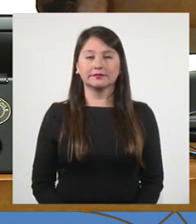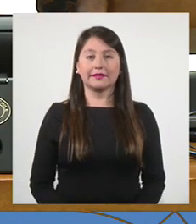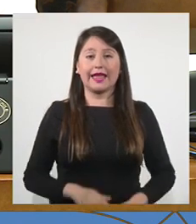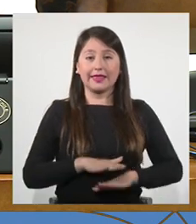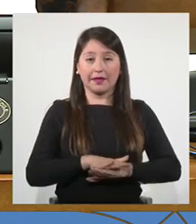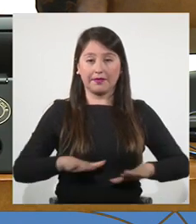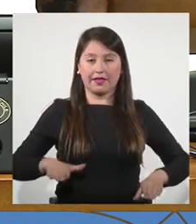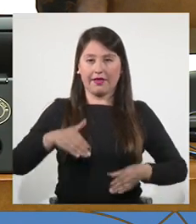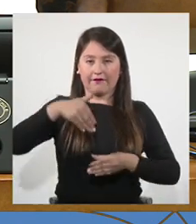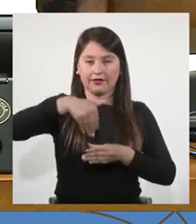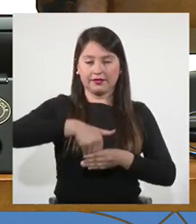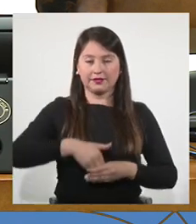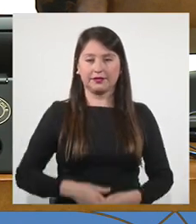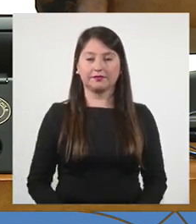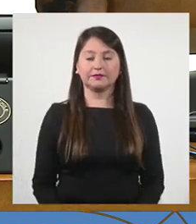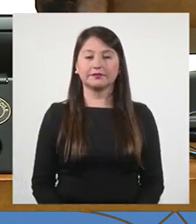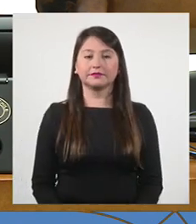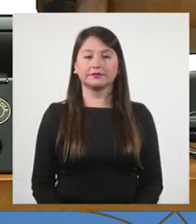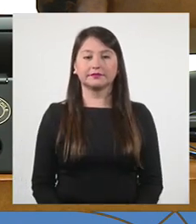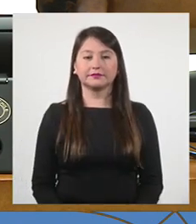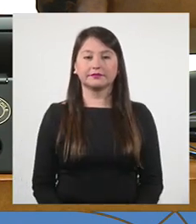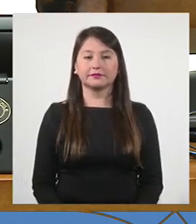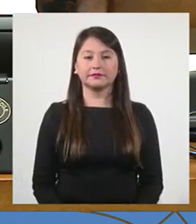Terminada la votación.